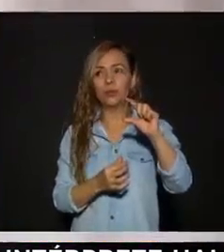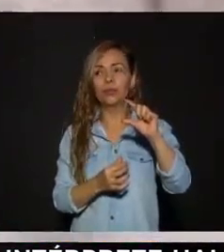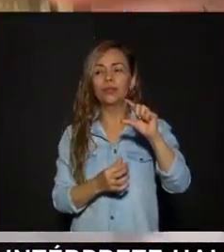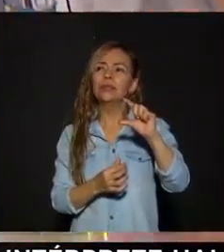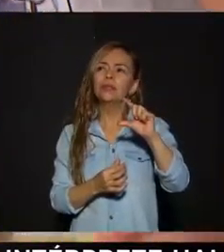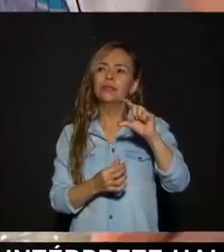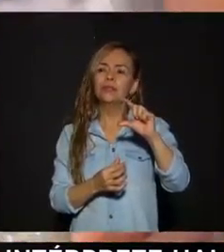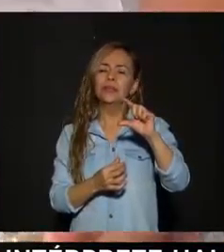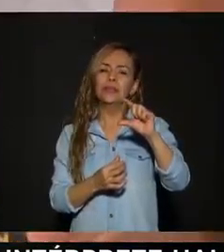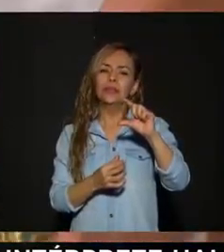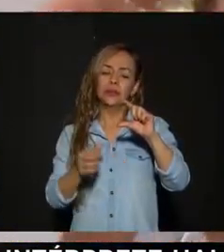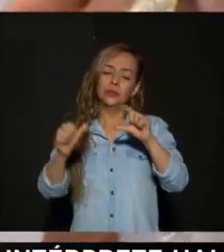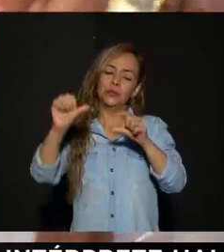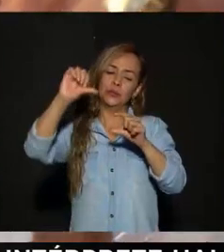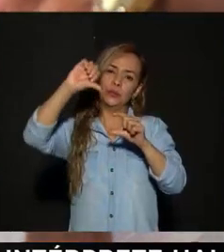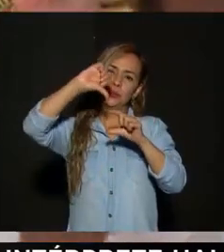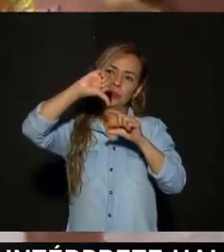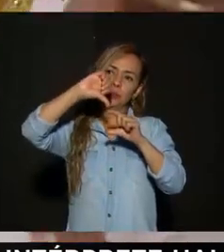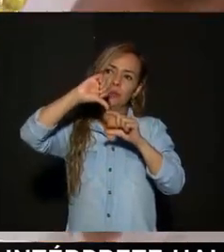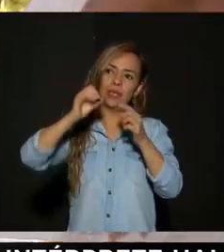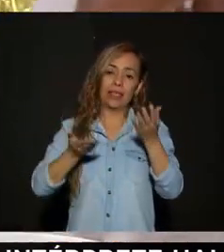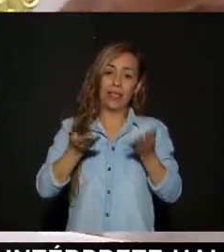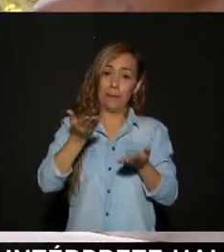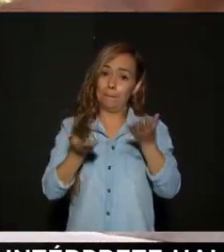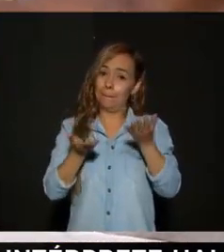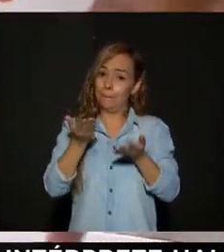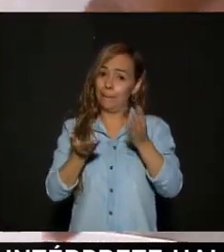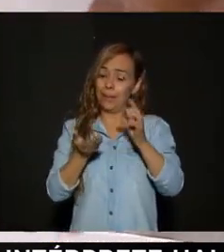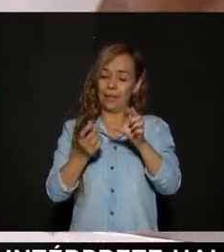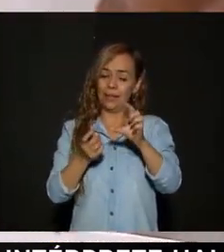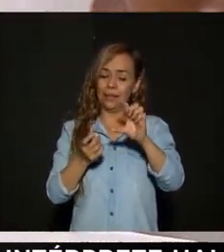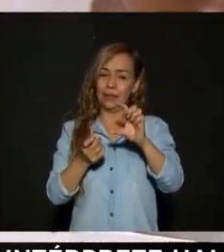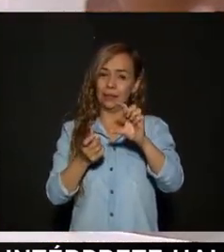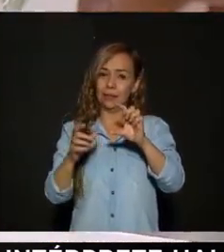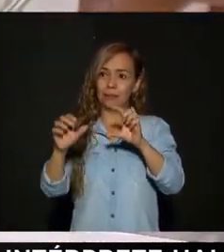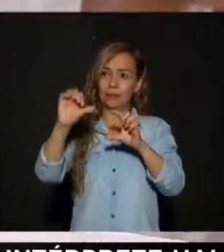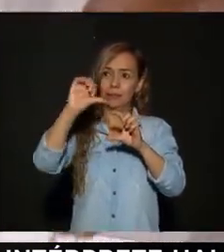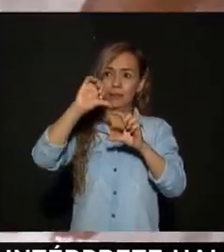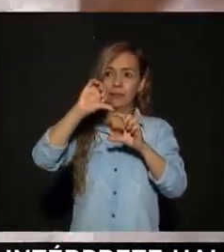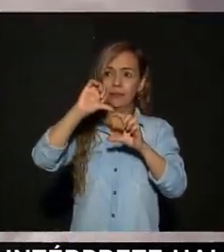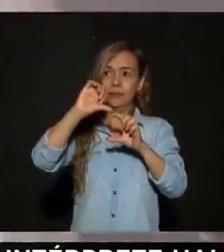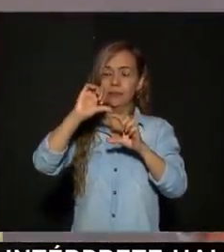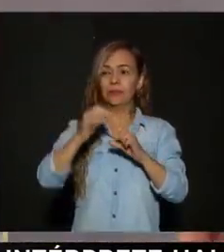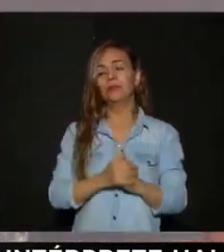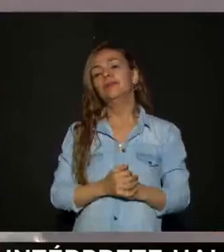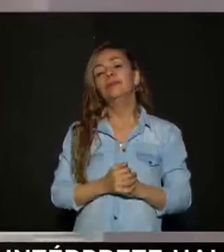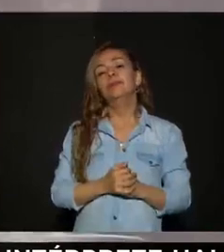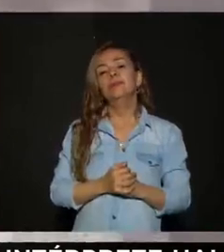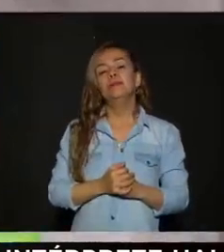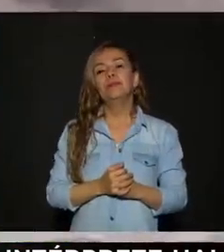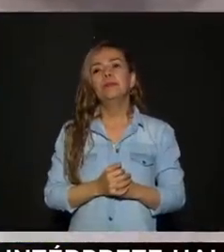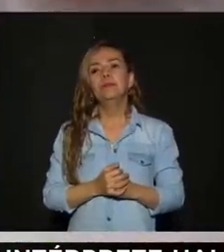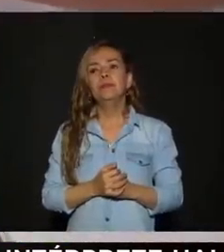Esta medidita. Porque, o sea, depende del recipiente inicial. Sí, depende del recipiente. Depende el recipiente. Y cuando estemos